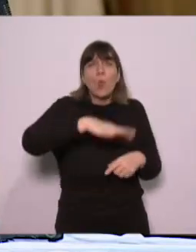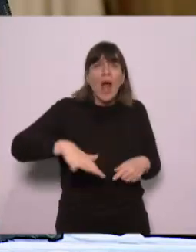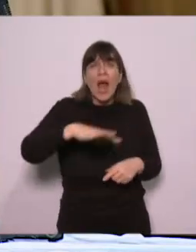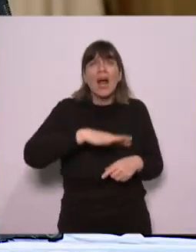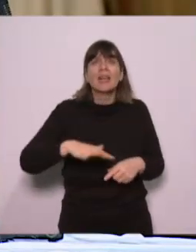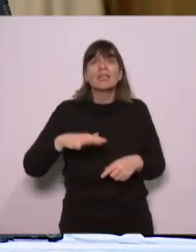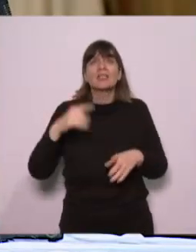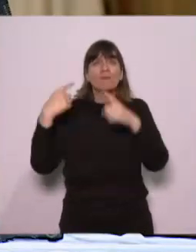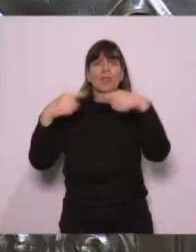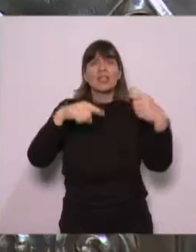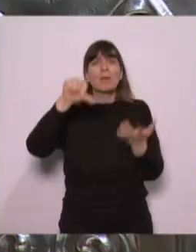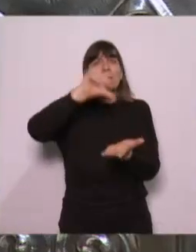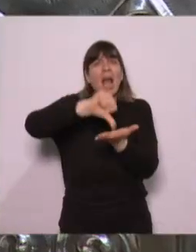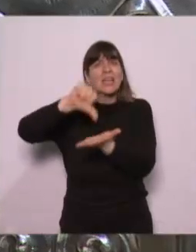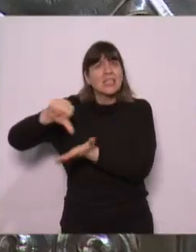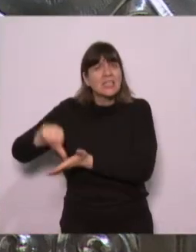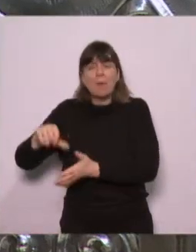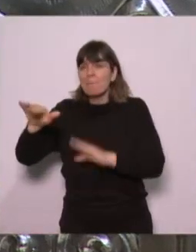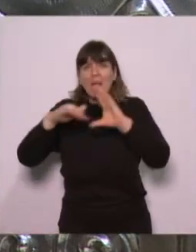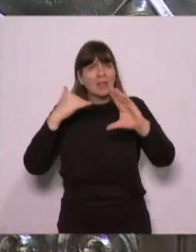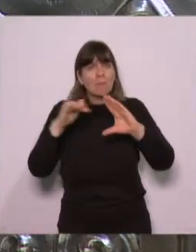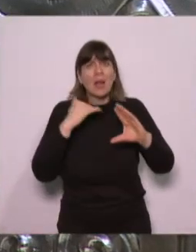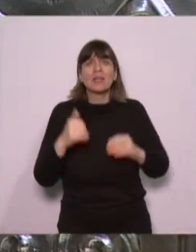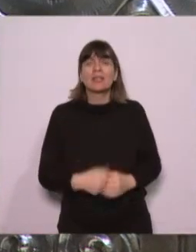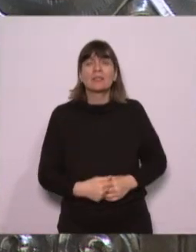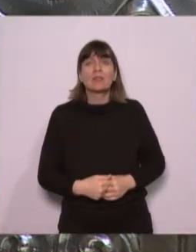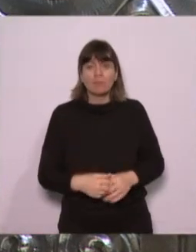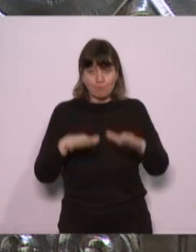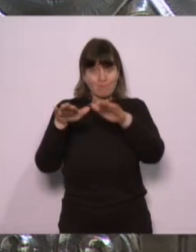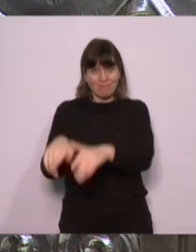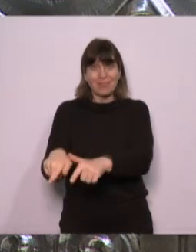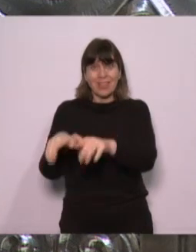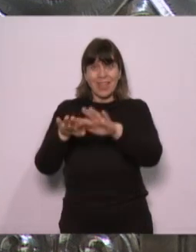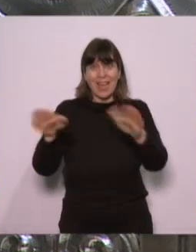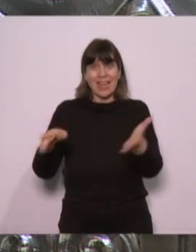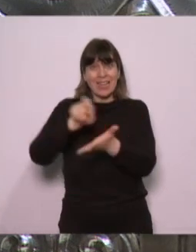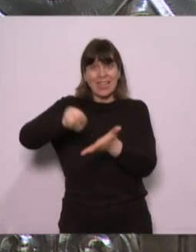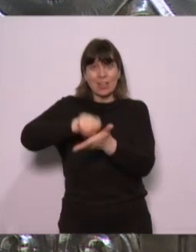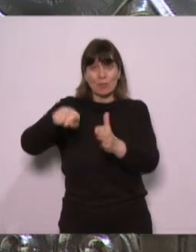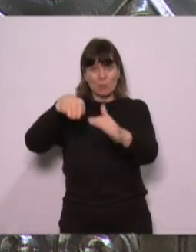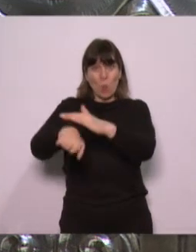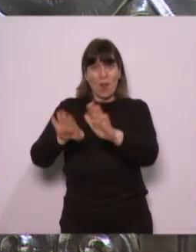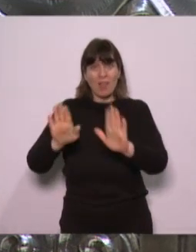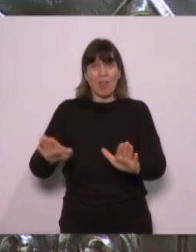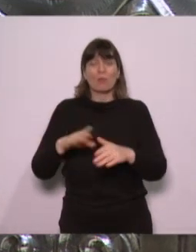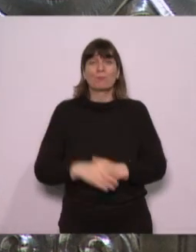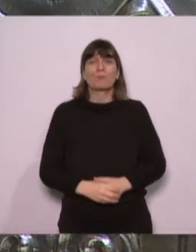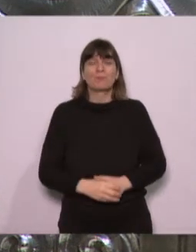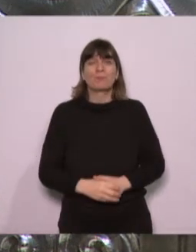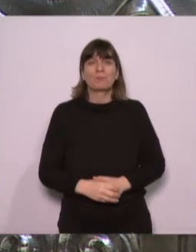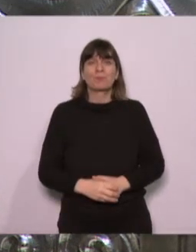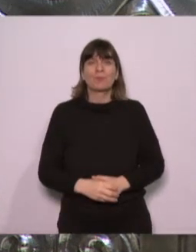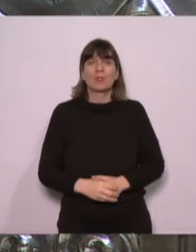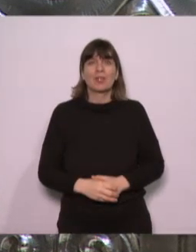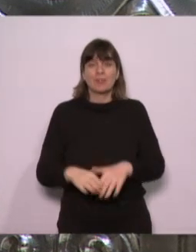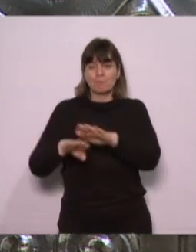lugares, distintos países. Muchos de ellos están aquí escritos porque nos han enviado